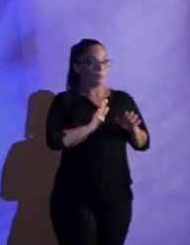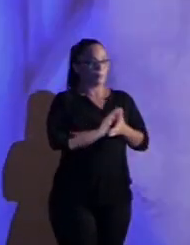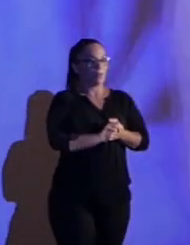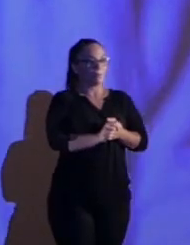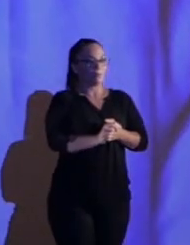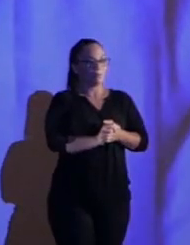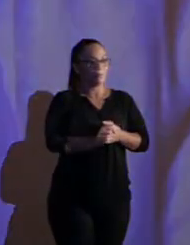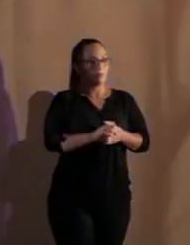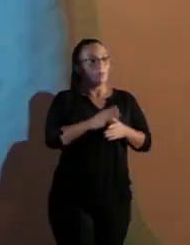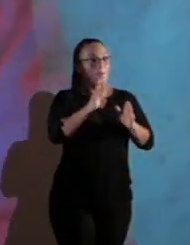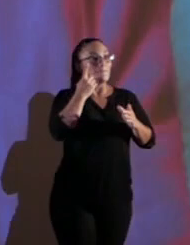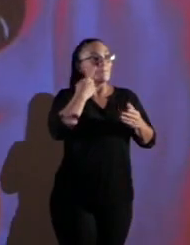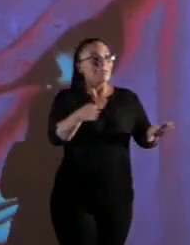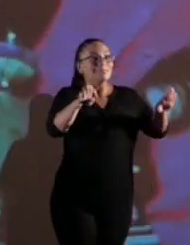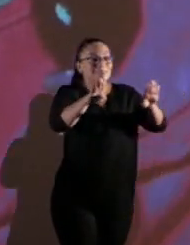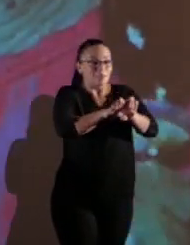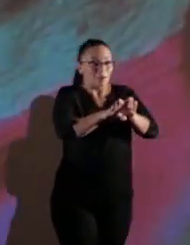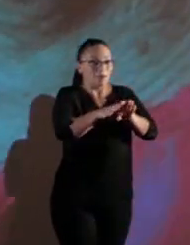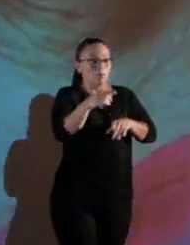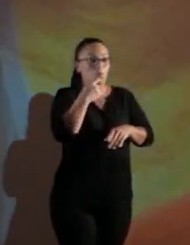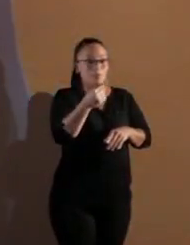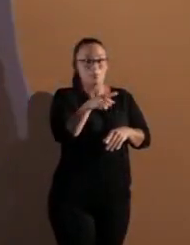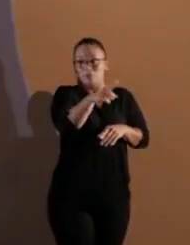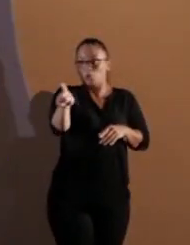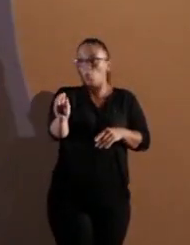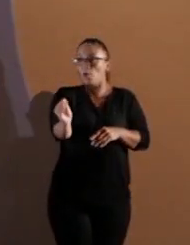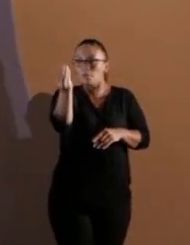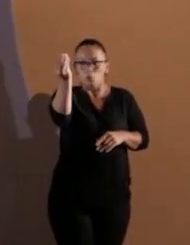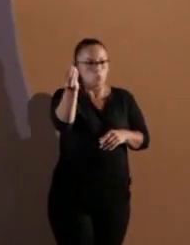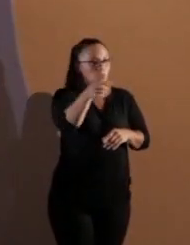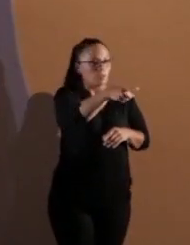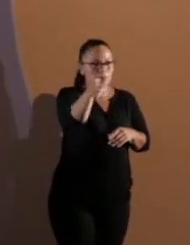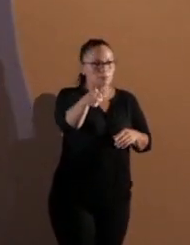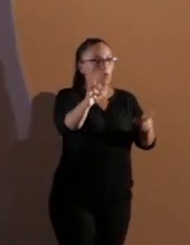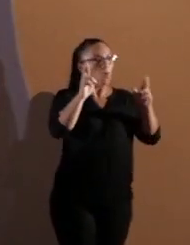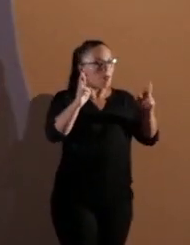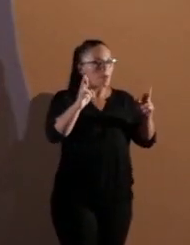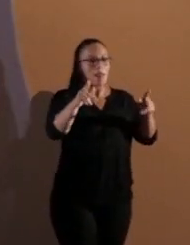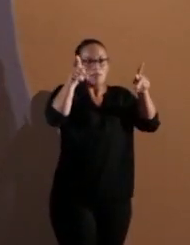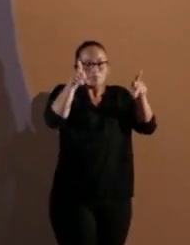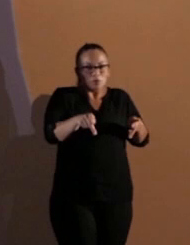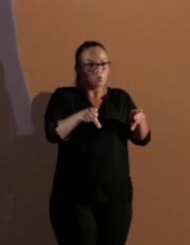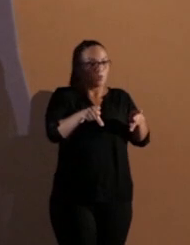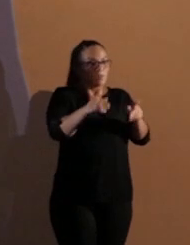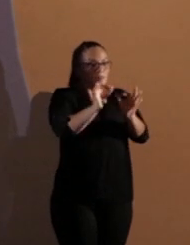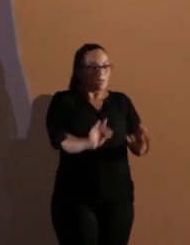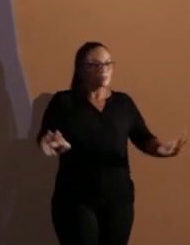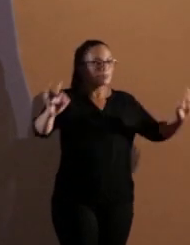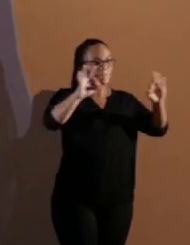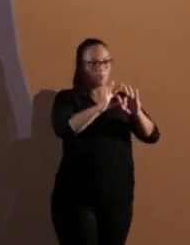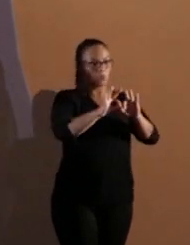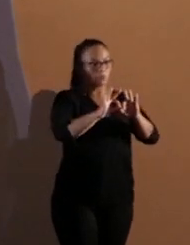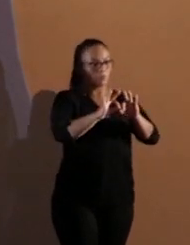especialmente a las juventudes que están en esta cosa que ojalá que las personas que les importen no sean sólo